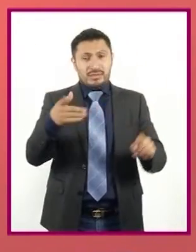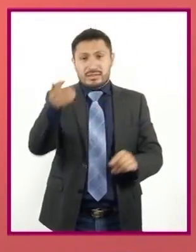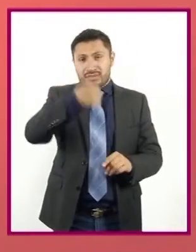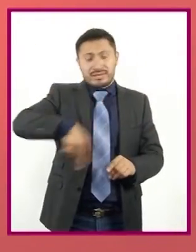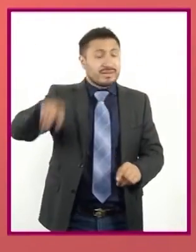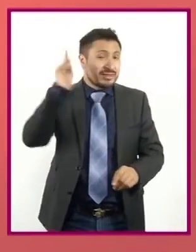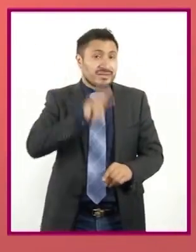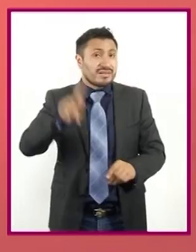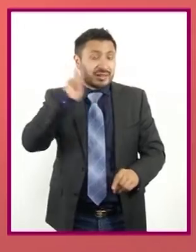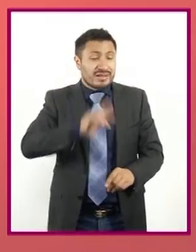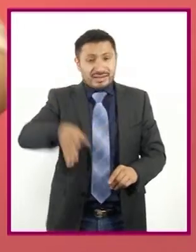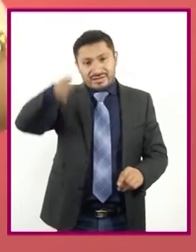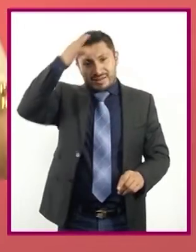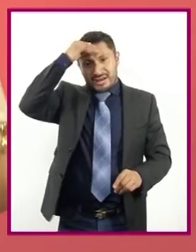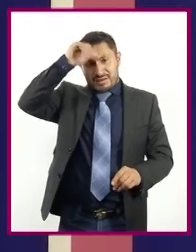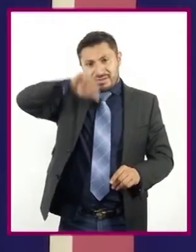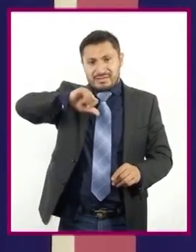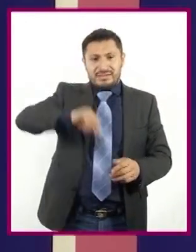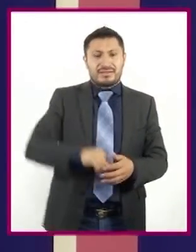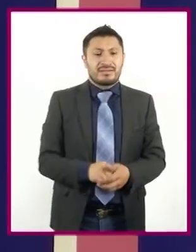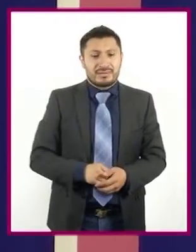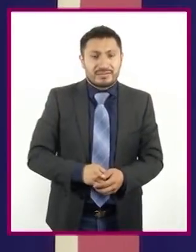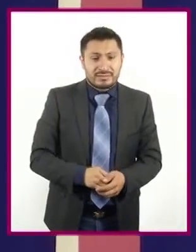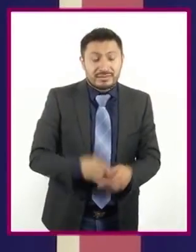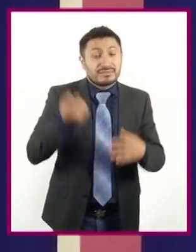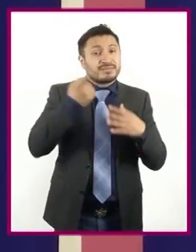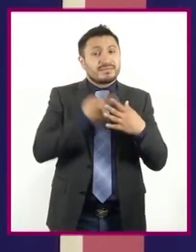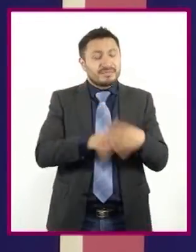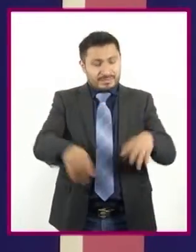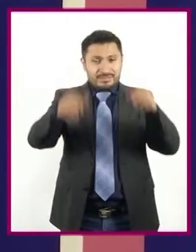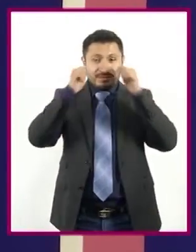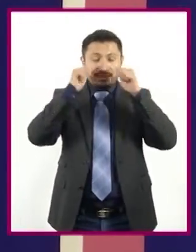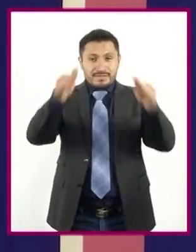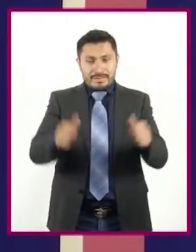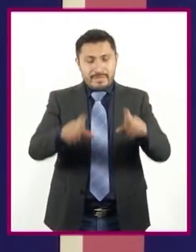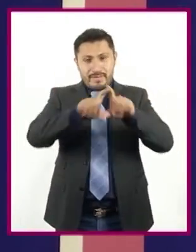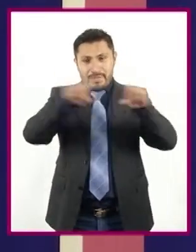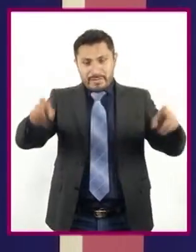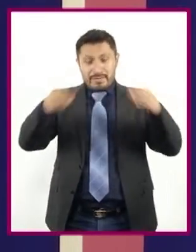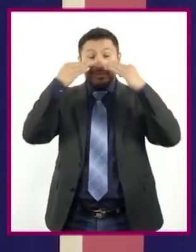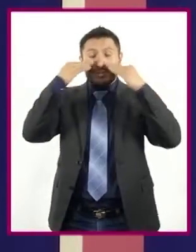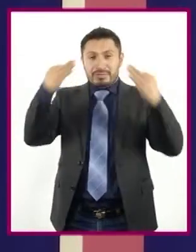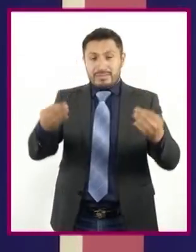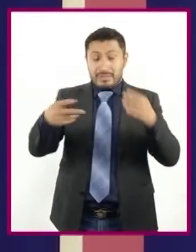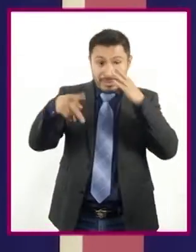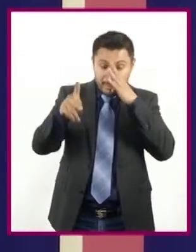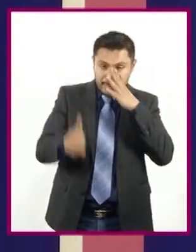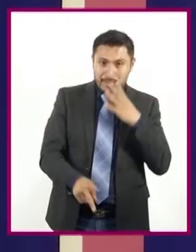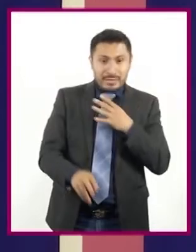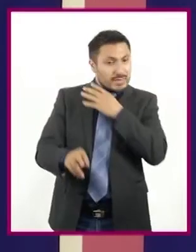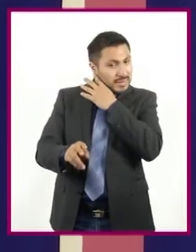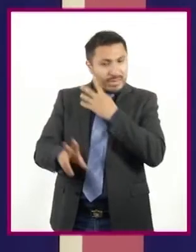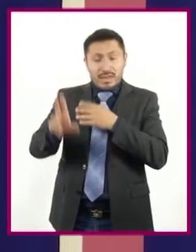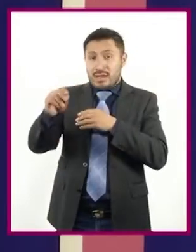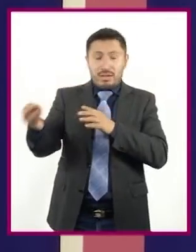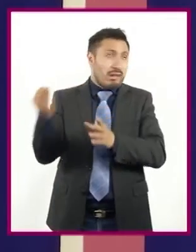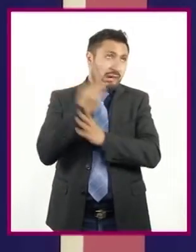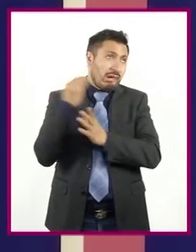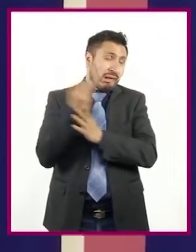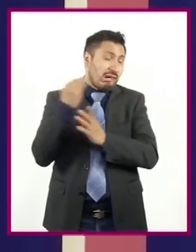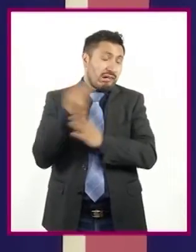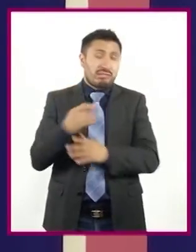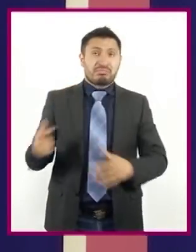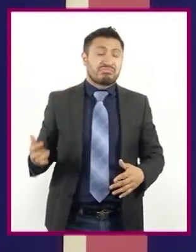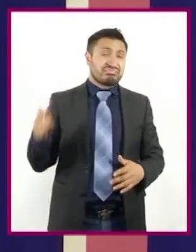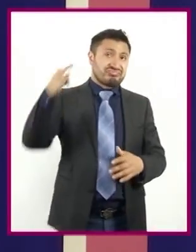prueba nuestros conocimientos adquiridos. Para comenzar, escuchemos el siguiente testimonio, pero no me den el avión.